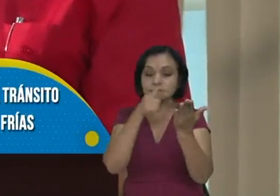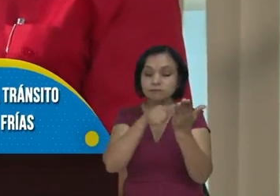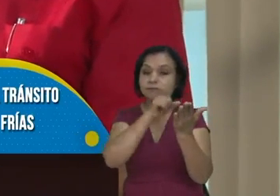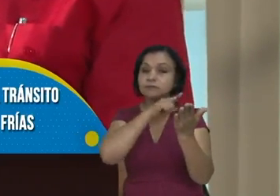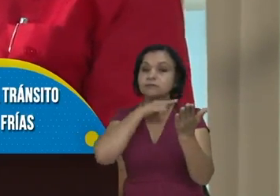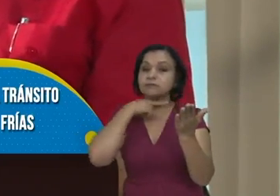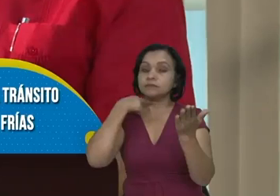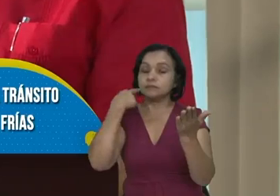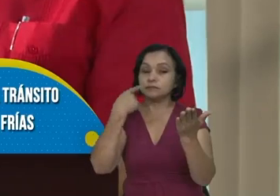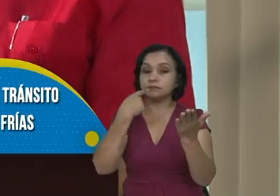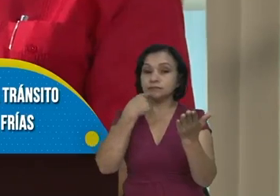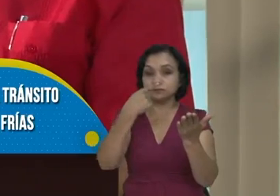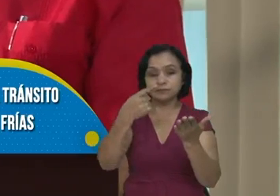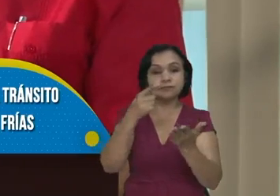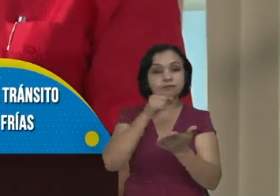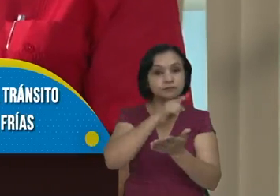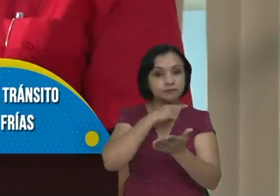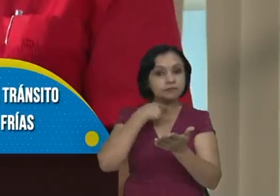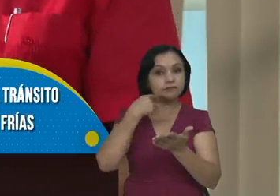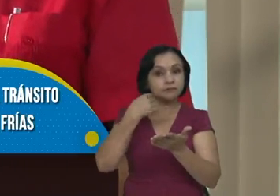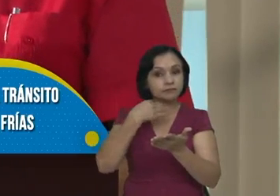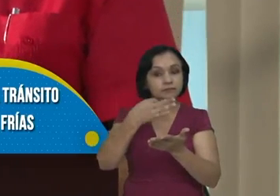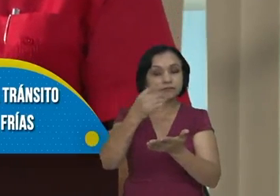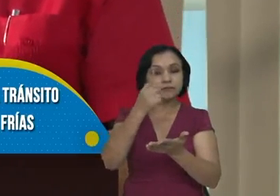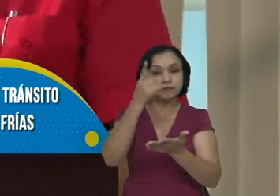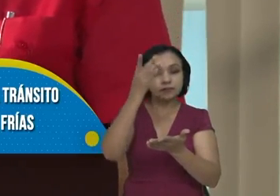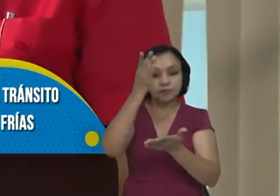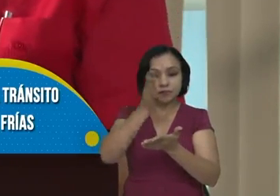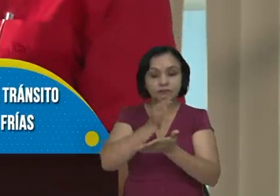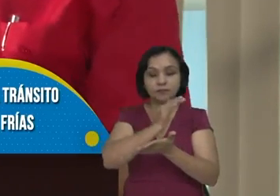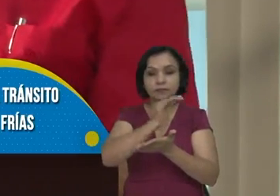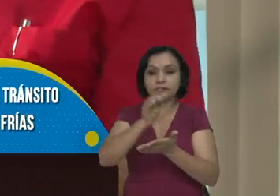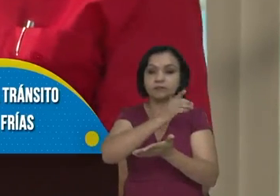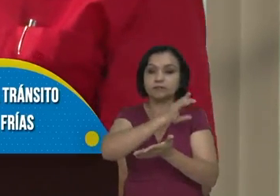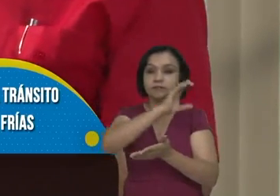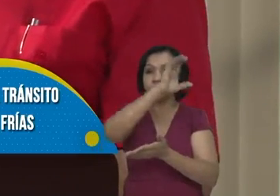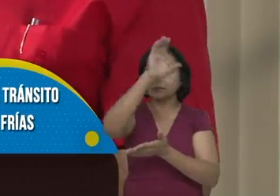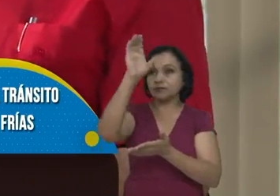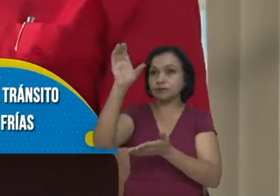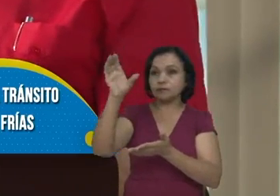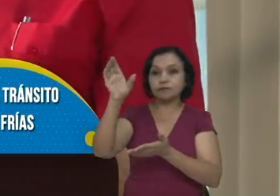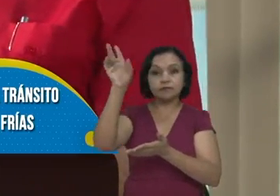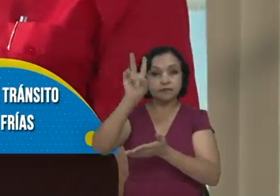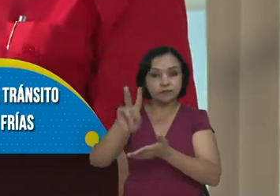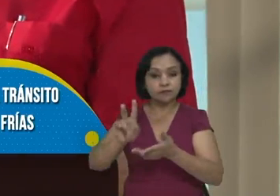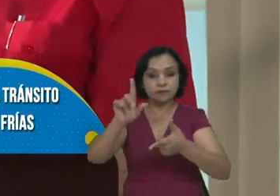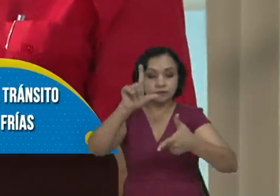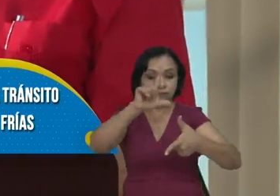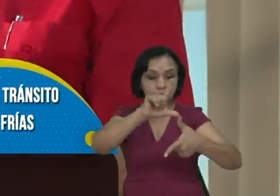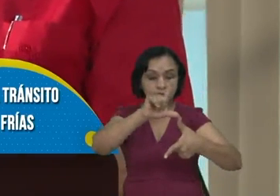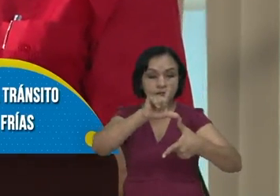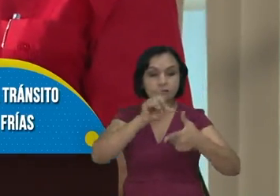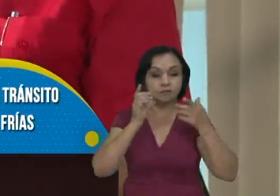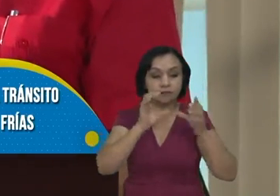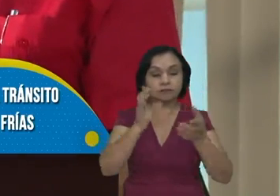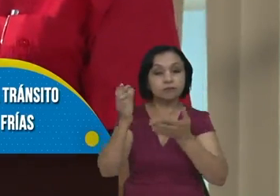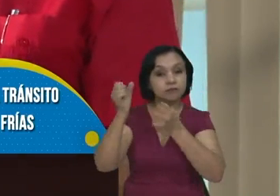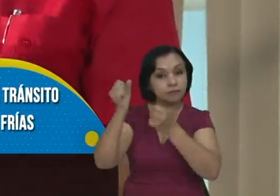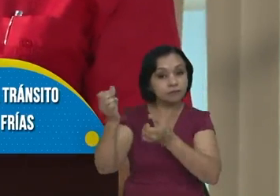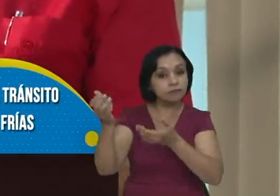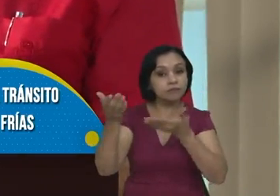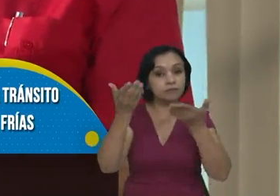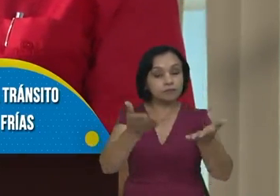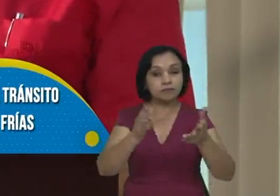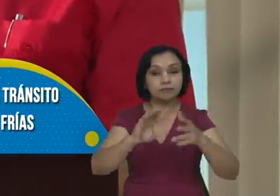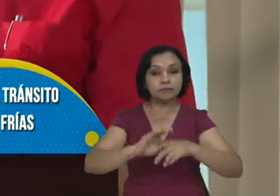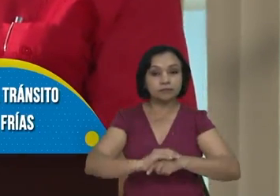verdadero profeta, una bendición del cielo para Venezuela, para América Latina y para el Caribe, y